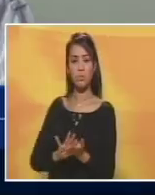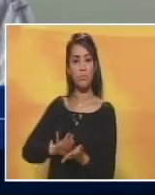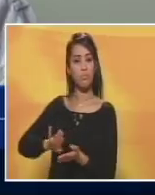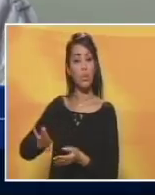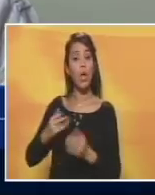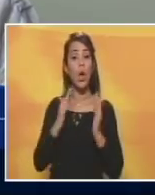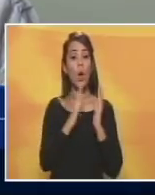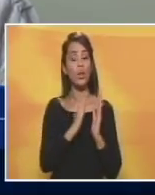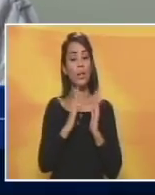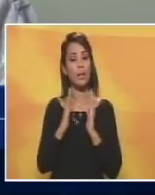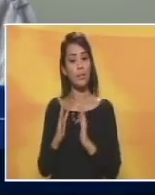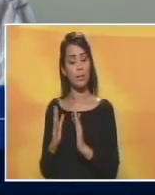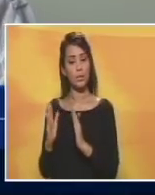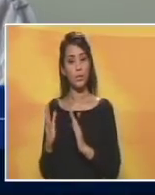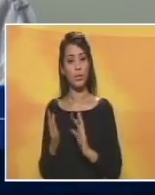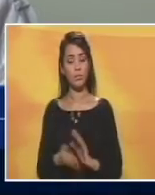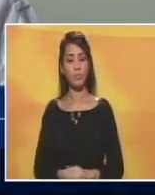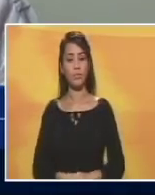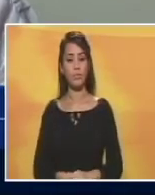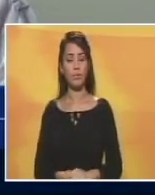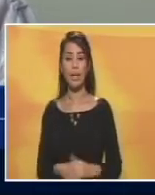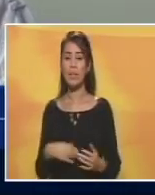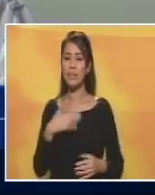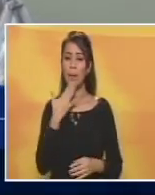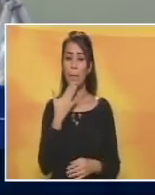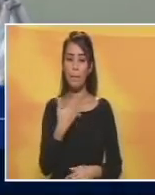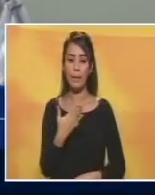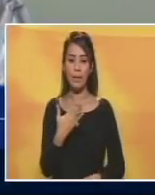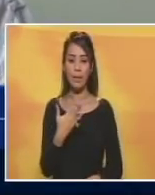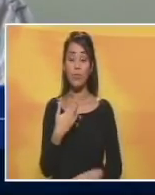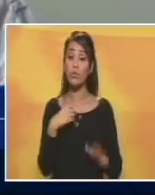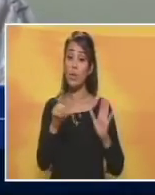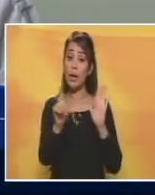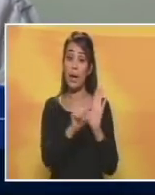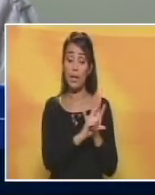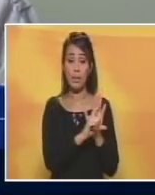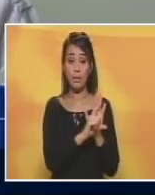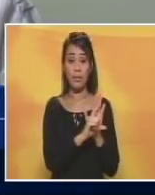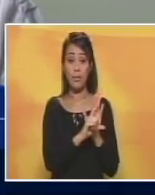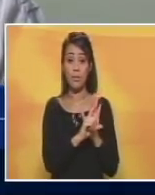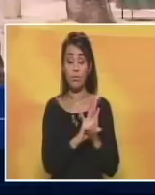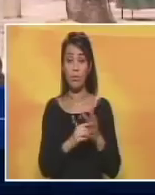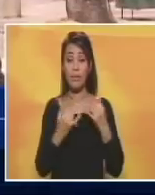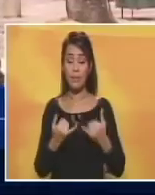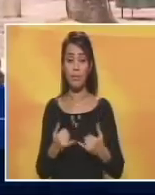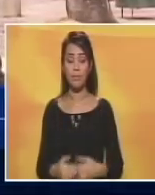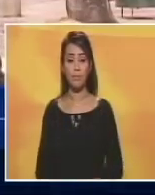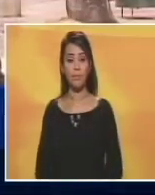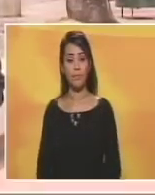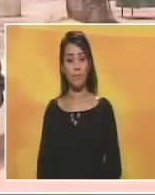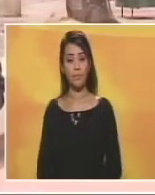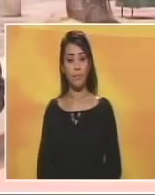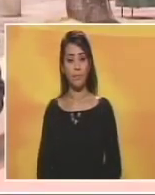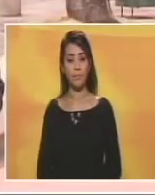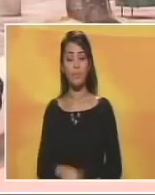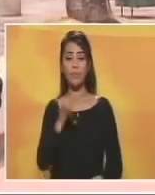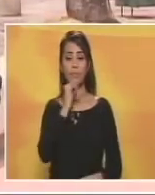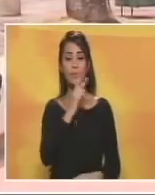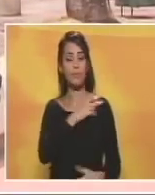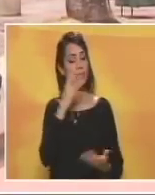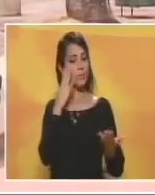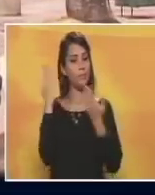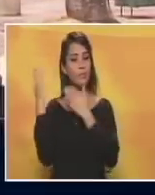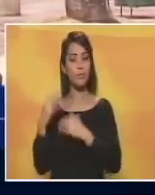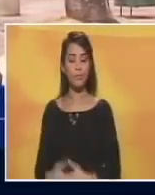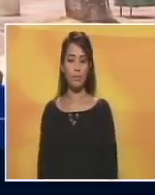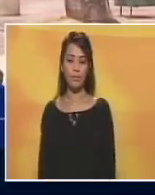las organizaciones a las cuales se les pide su legalización inmediata. Es nuestro aporte, ustedes continúan con mucho más de